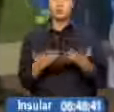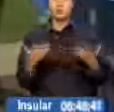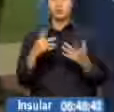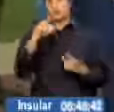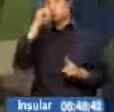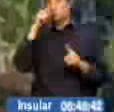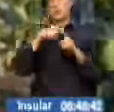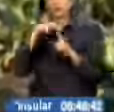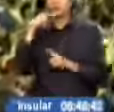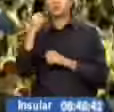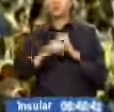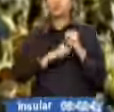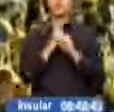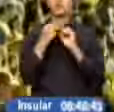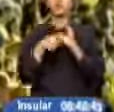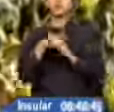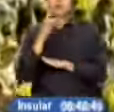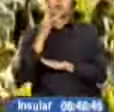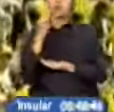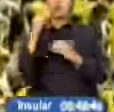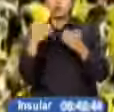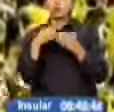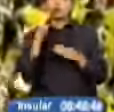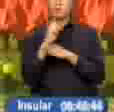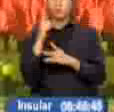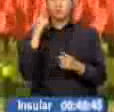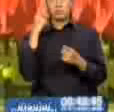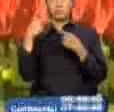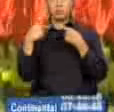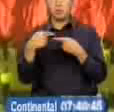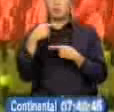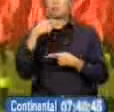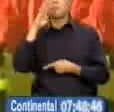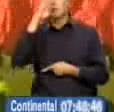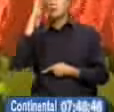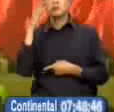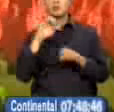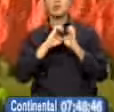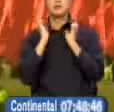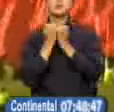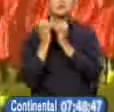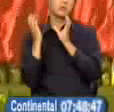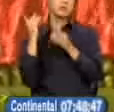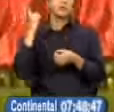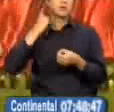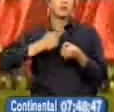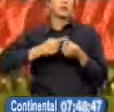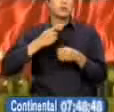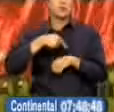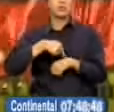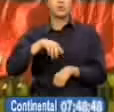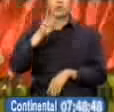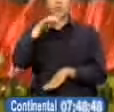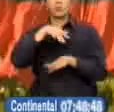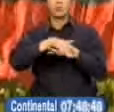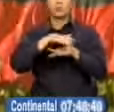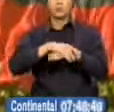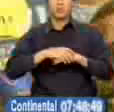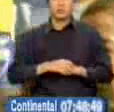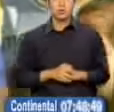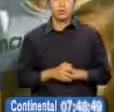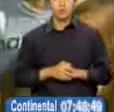a rusia 2018 y nuestra selección deberá enfrentar a brasil en el estadio olímpico atahualpa de quito desde las 4 de la tarde